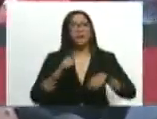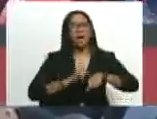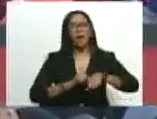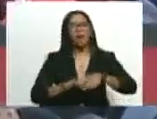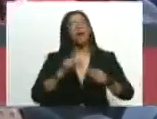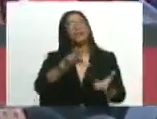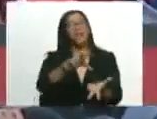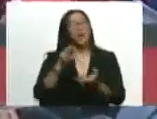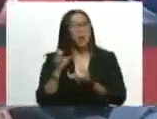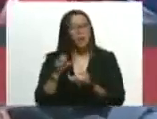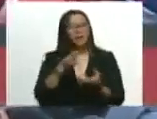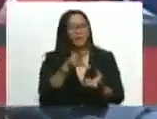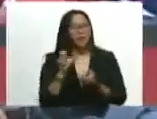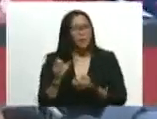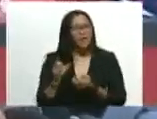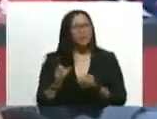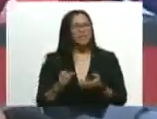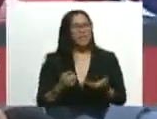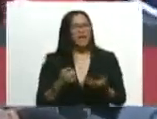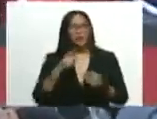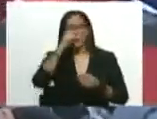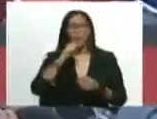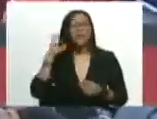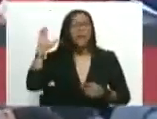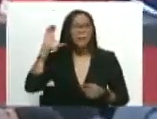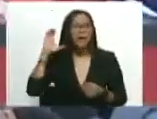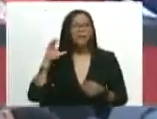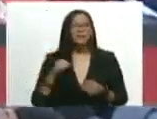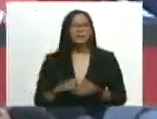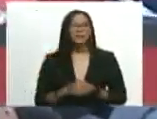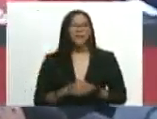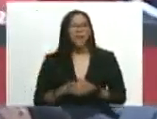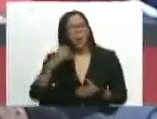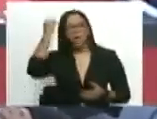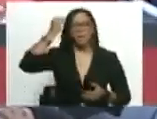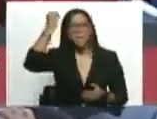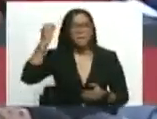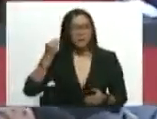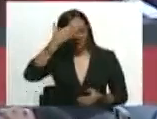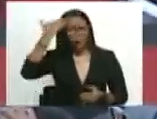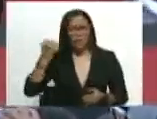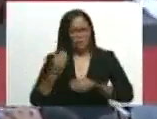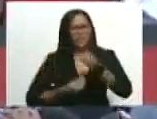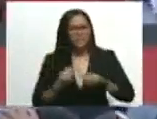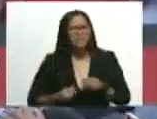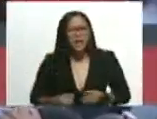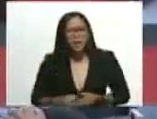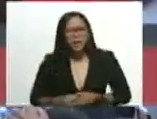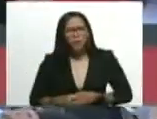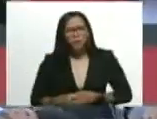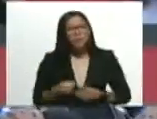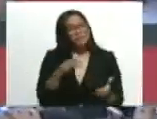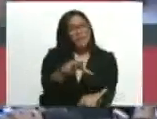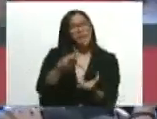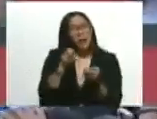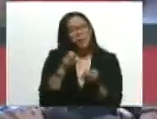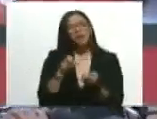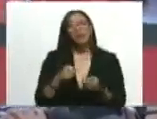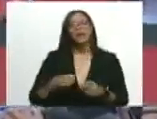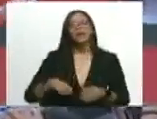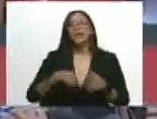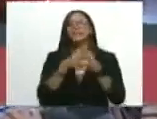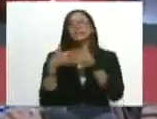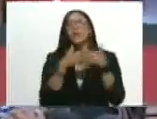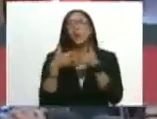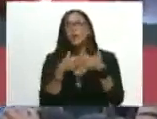de cobrarle a los patrias que creen que nos vamos a olvidar lo que hicieron de cobrarse al imperio norteamericano